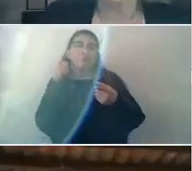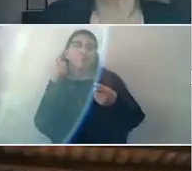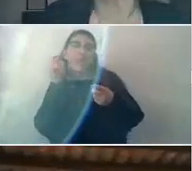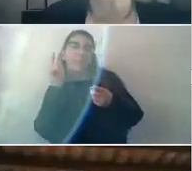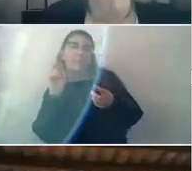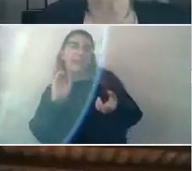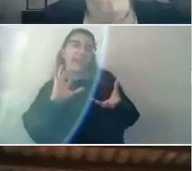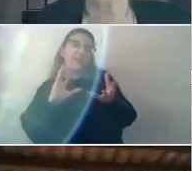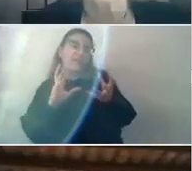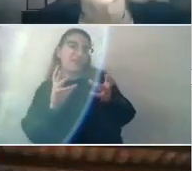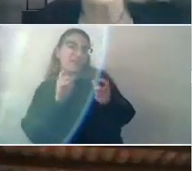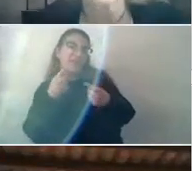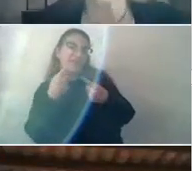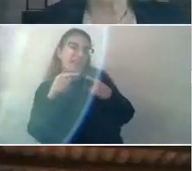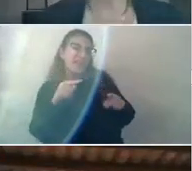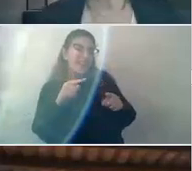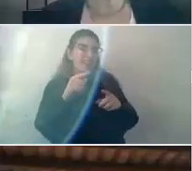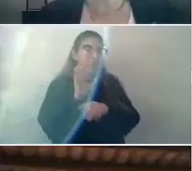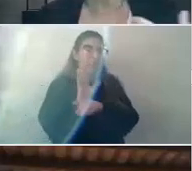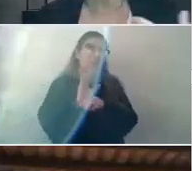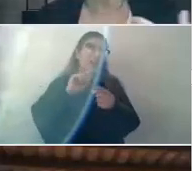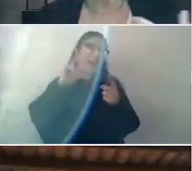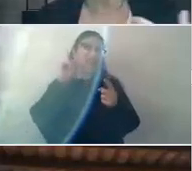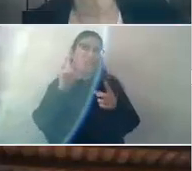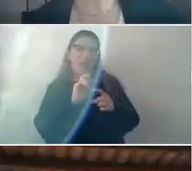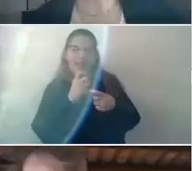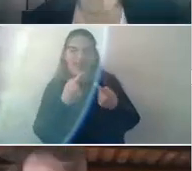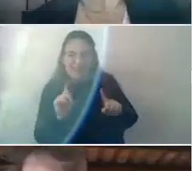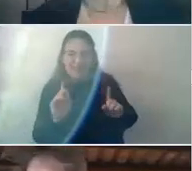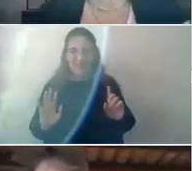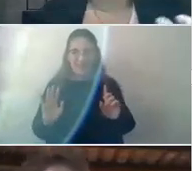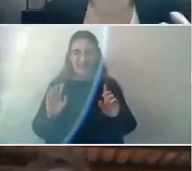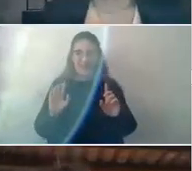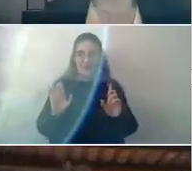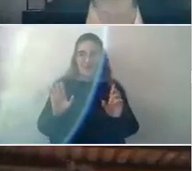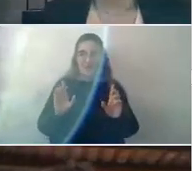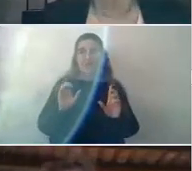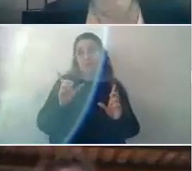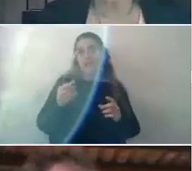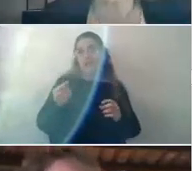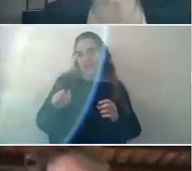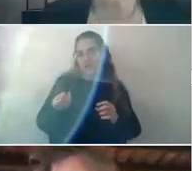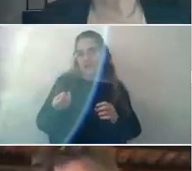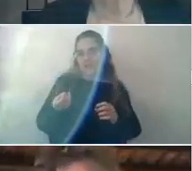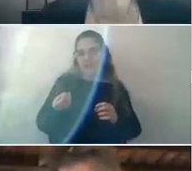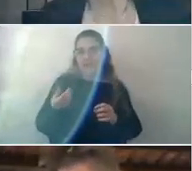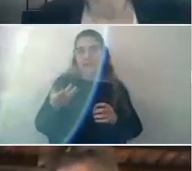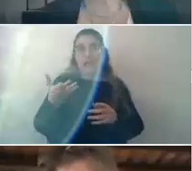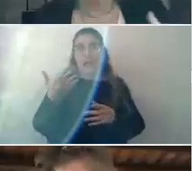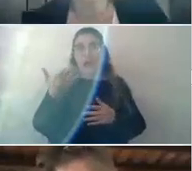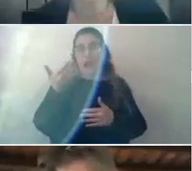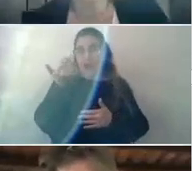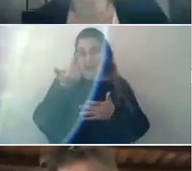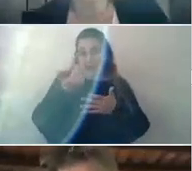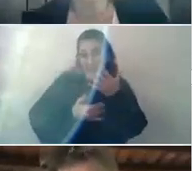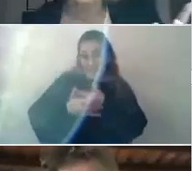sobre la discapacidad se para de diferente manera nos dice que las deficiencias son reales pero la